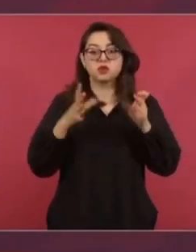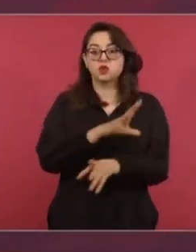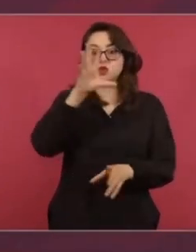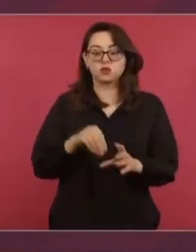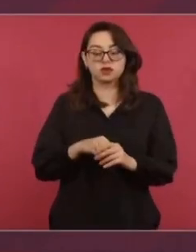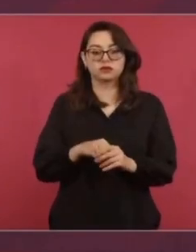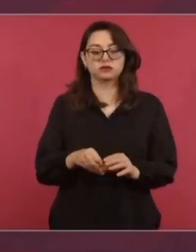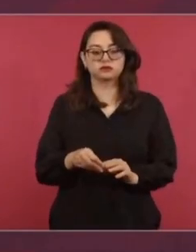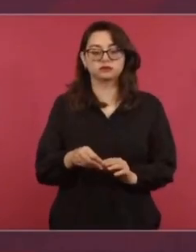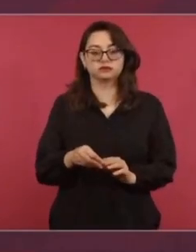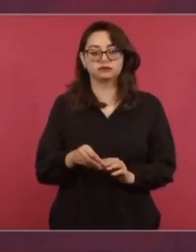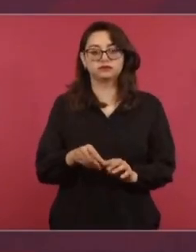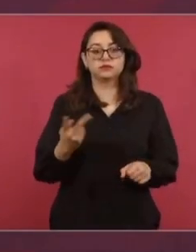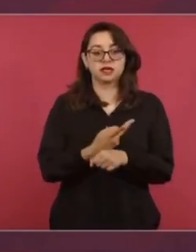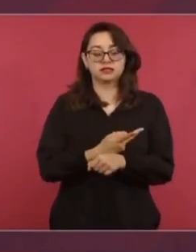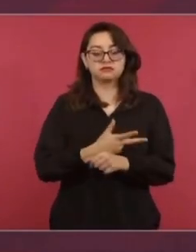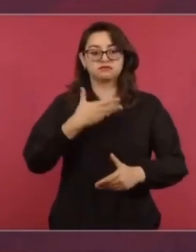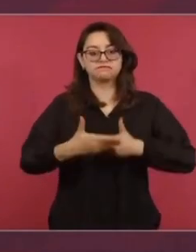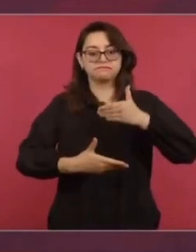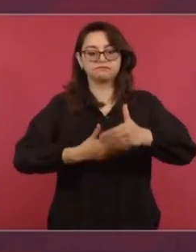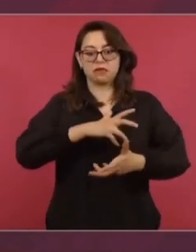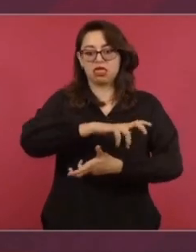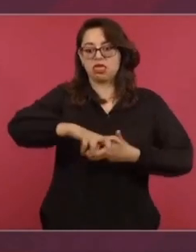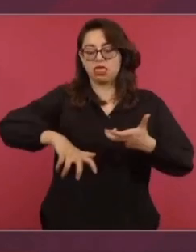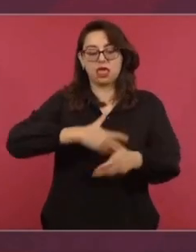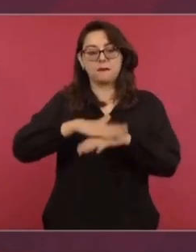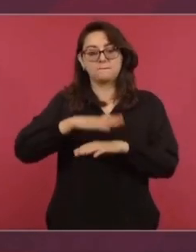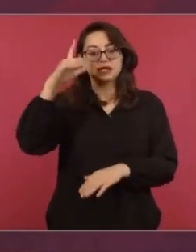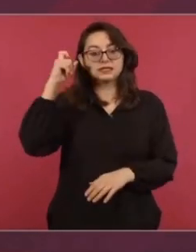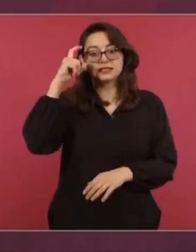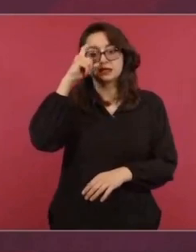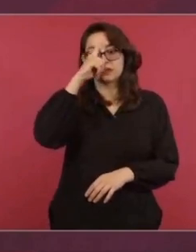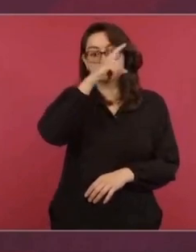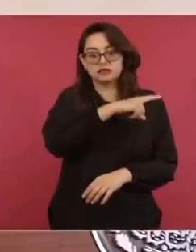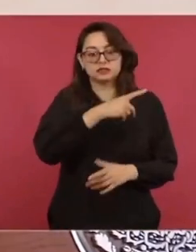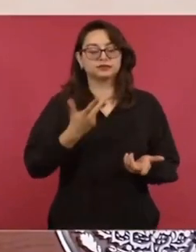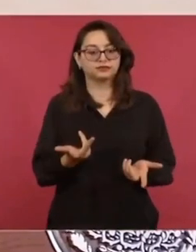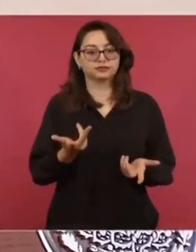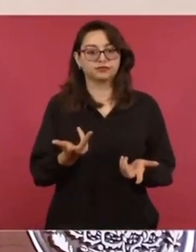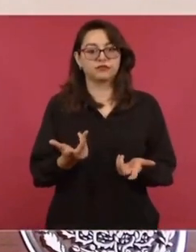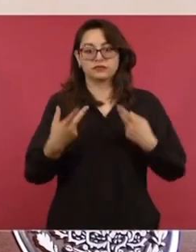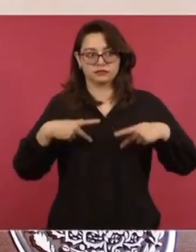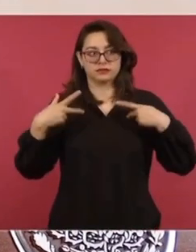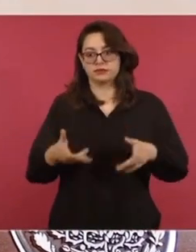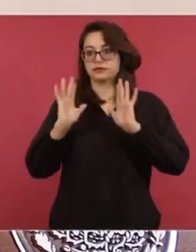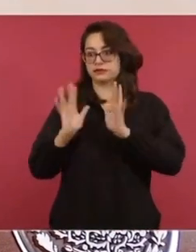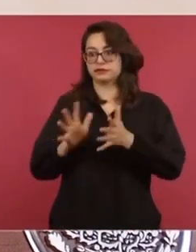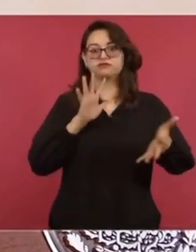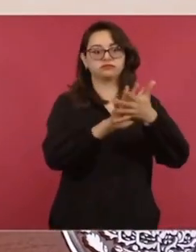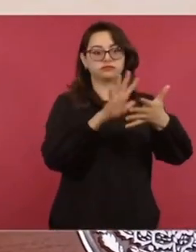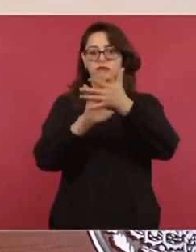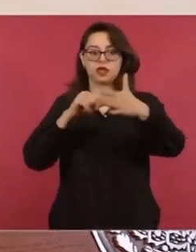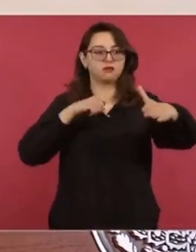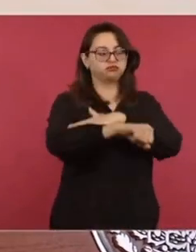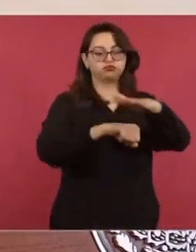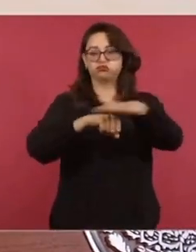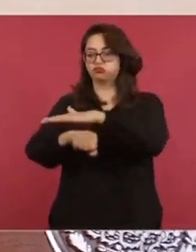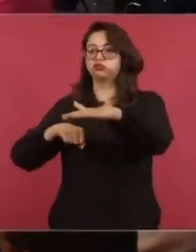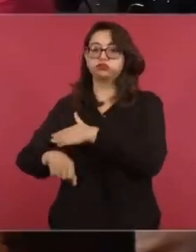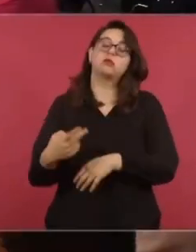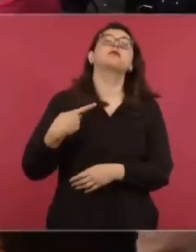Esto complicó mucho las cosas, porque se demuestra que hubo torturas y un juez